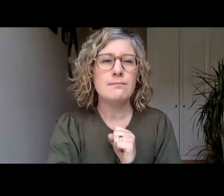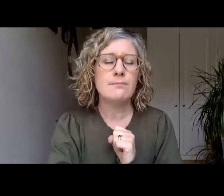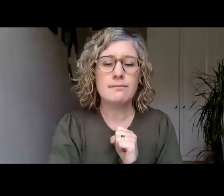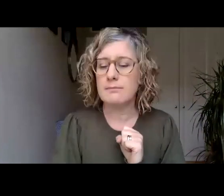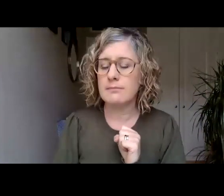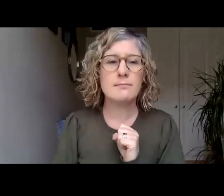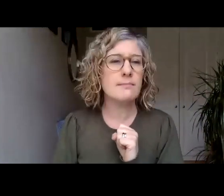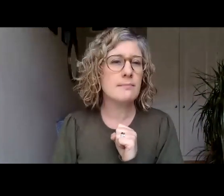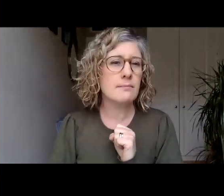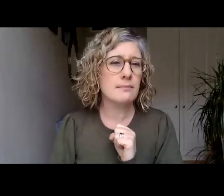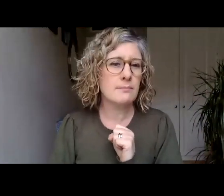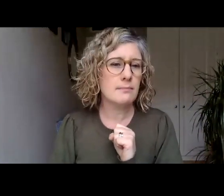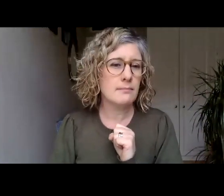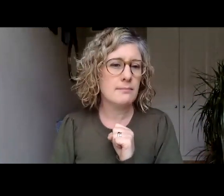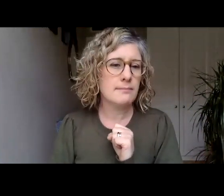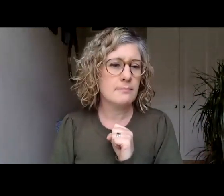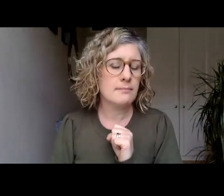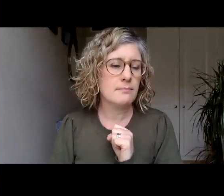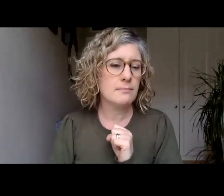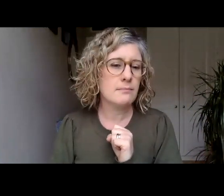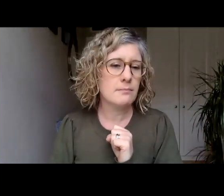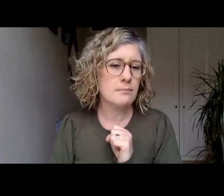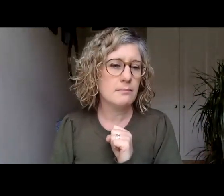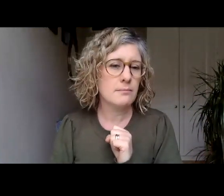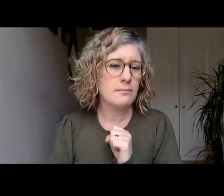se encarga de proveer a los intérpretes, decidió